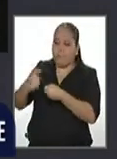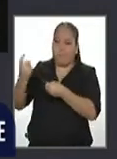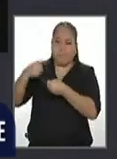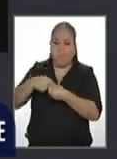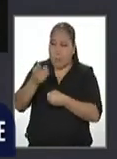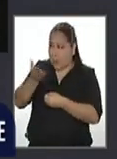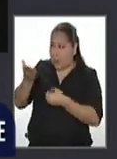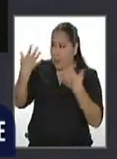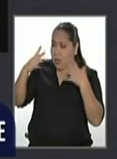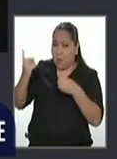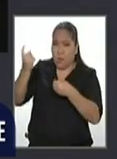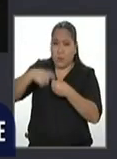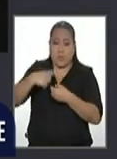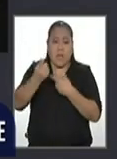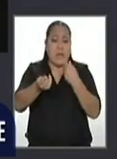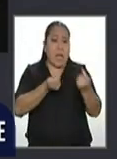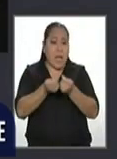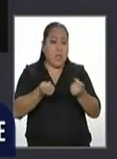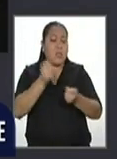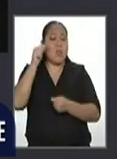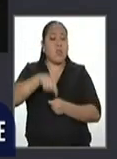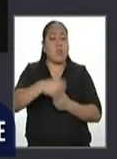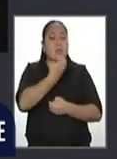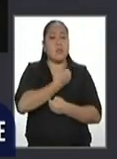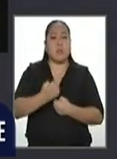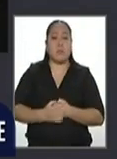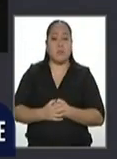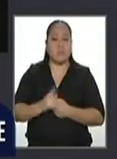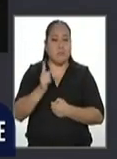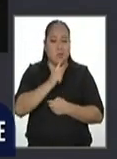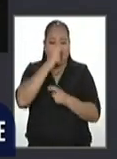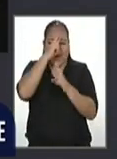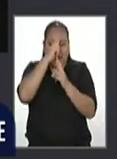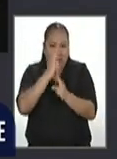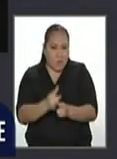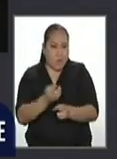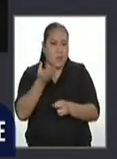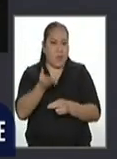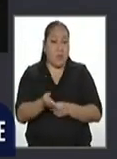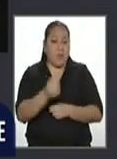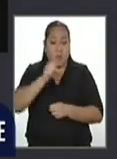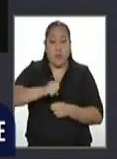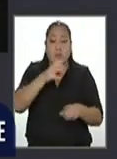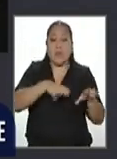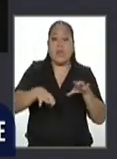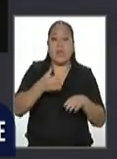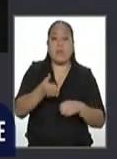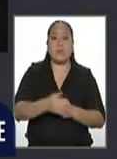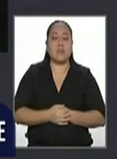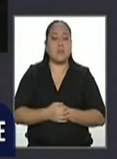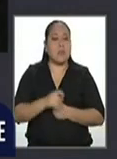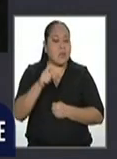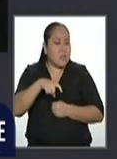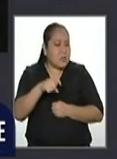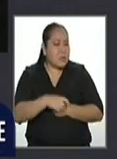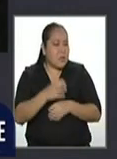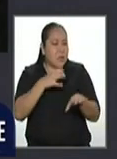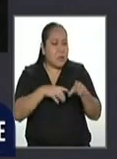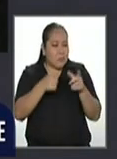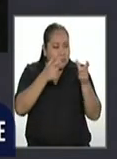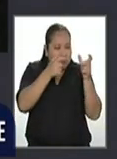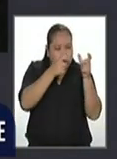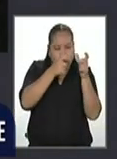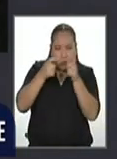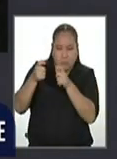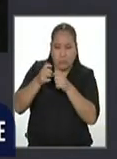están acá han participado en la gestión de este Estado, que no ha cumplido con lo que se debe hacer. Se tienen que hacer monitoreos,